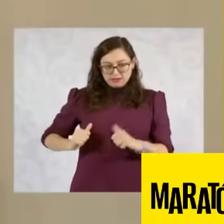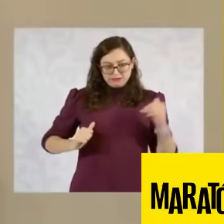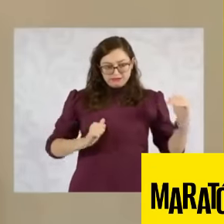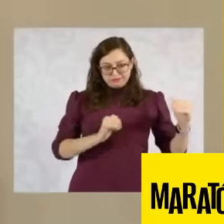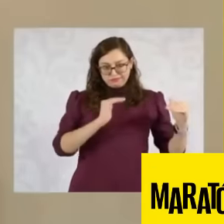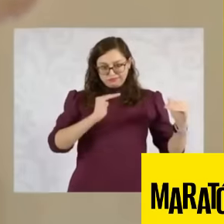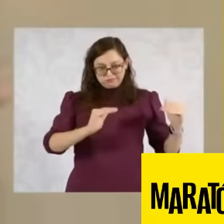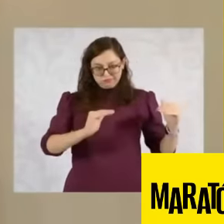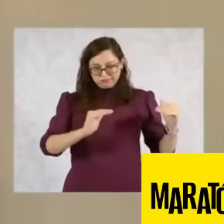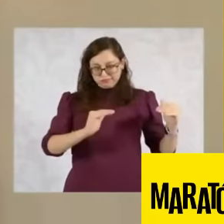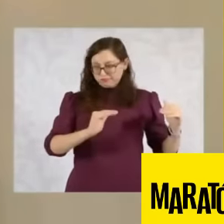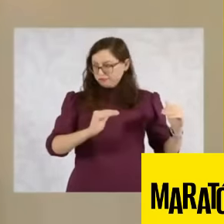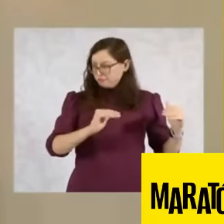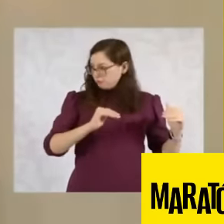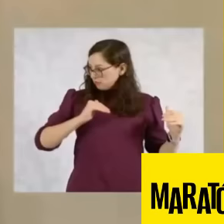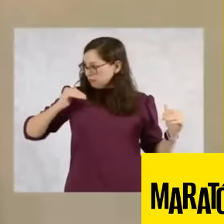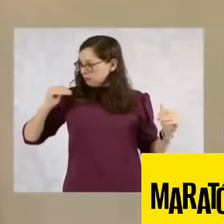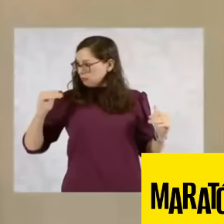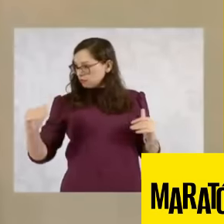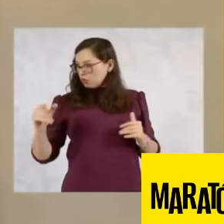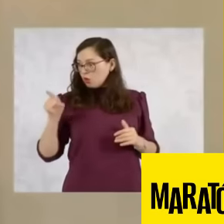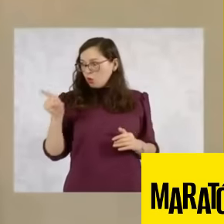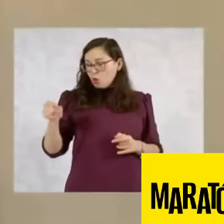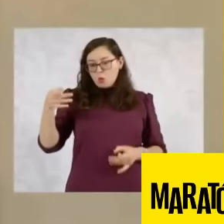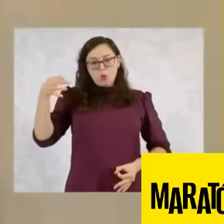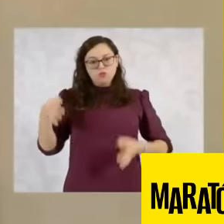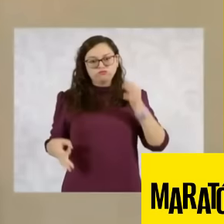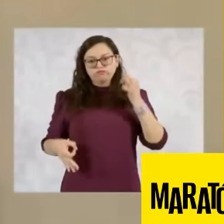jueza violando completamente